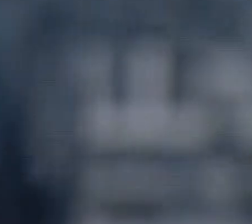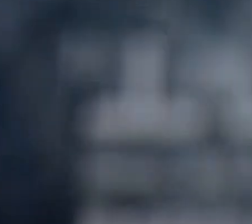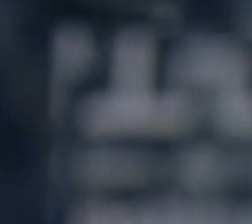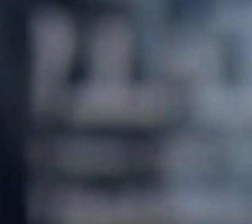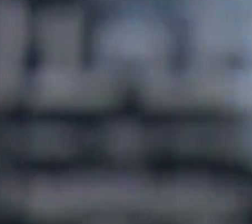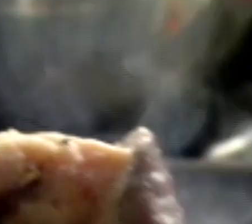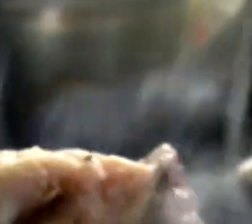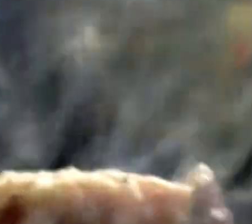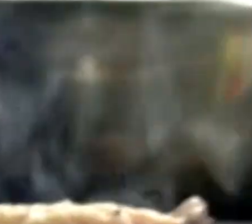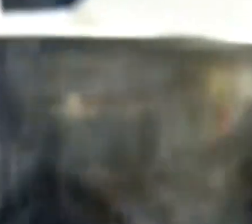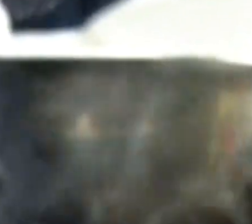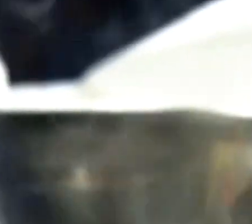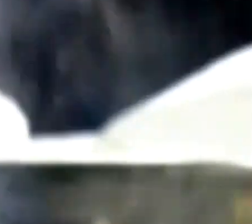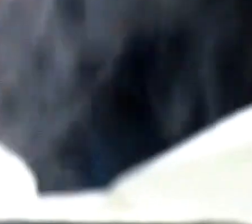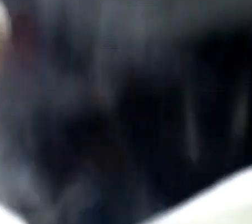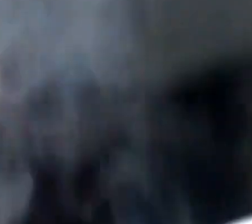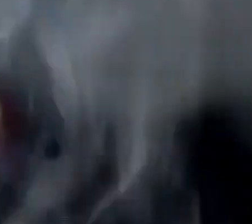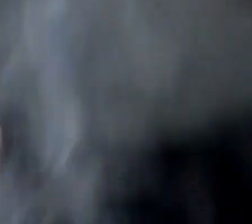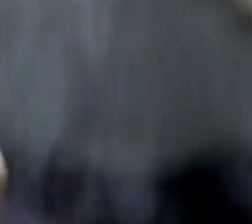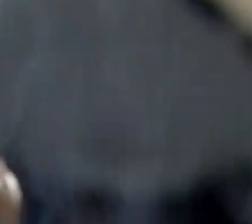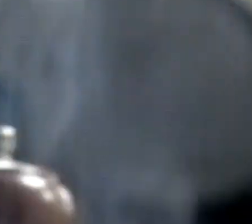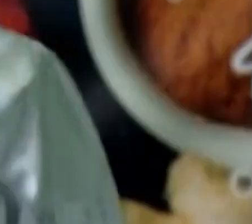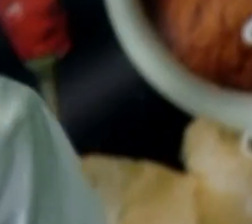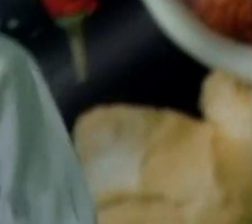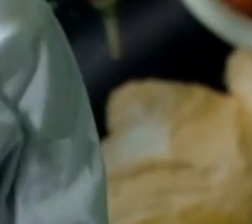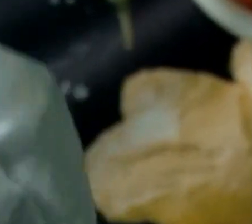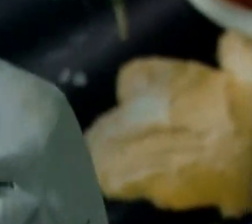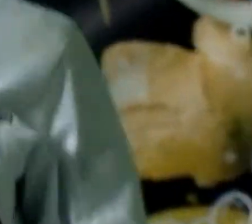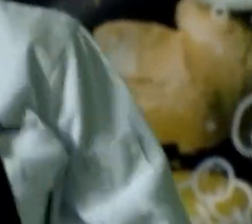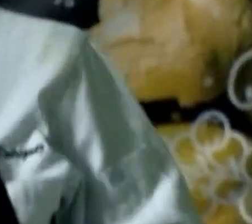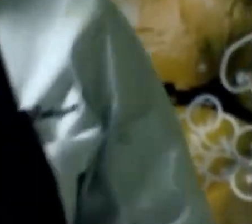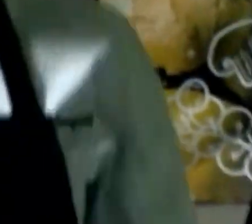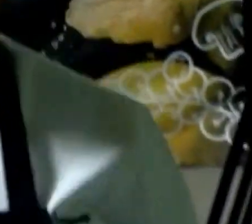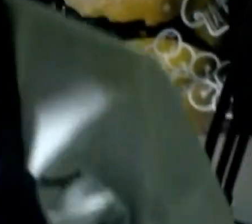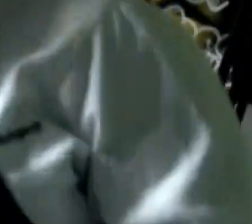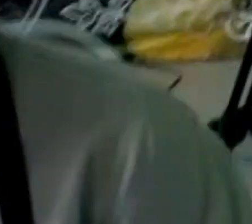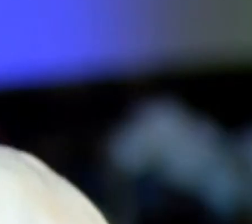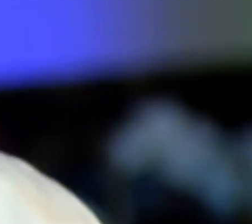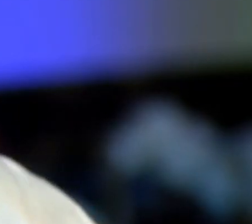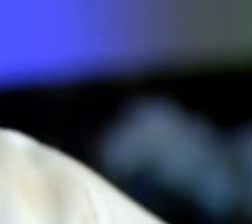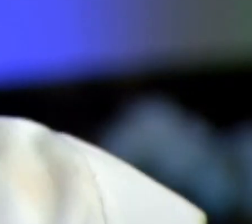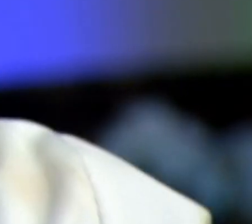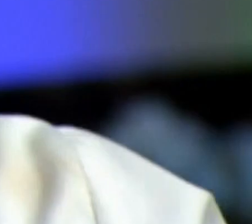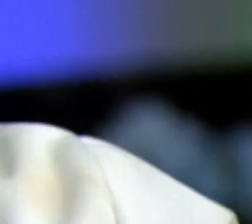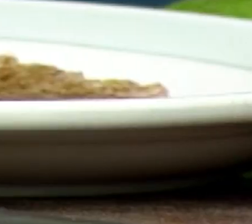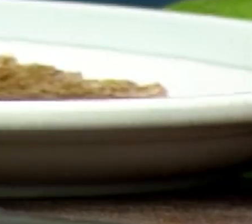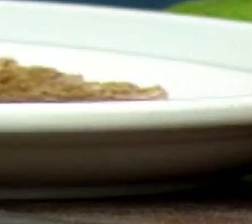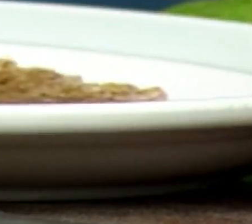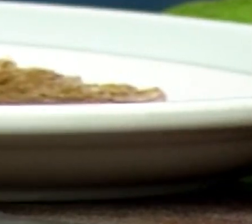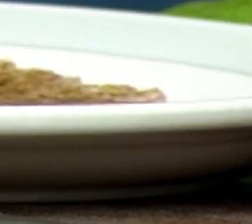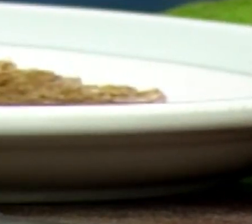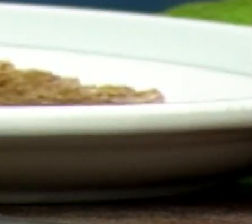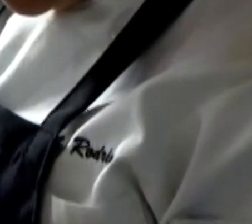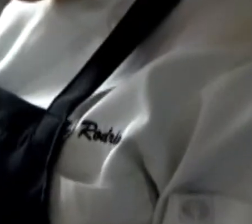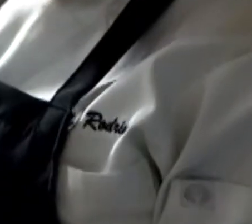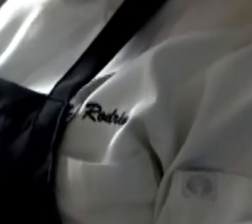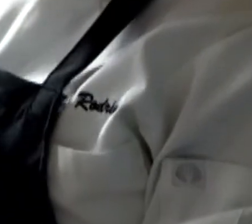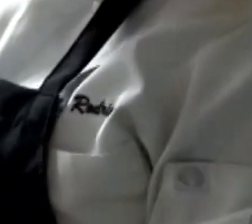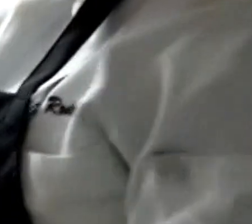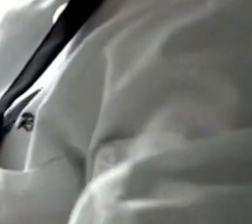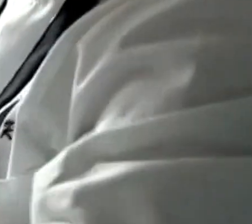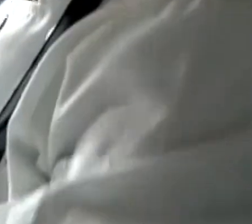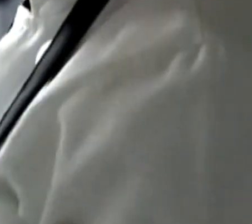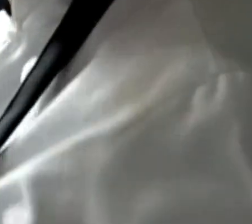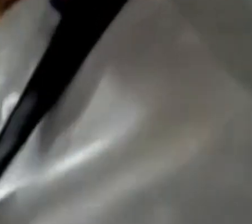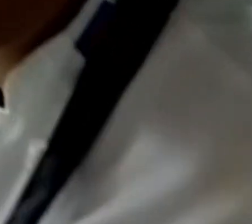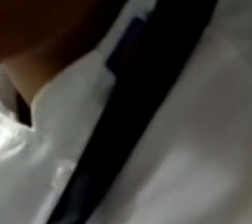sobre todo a una aventura culinaria que nos ha hecho conocer un poco más nuestra gastronomía costarricense. Pero solo